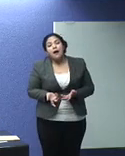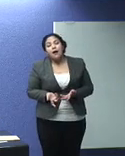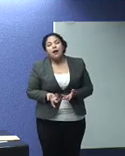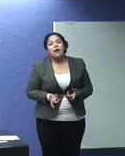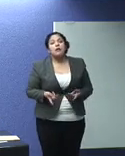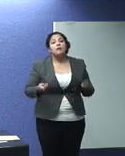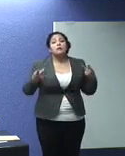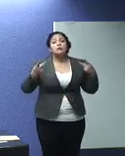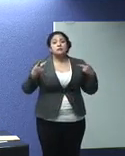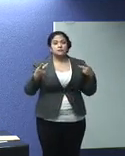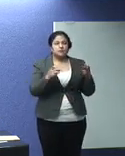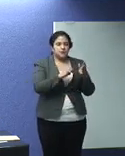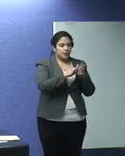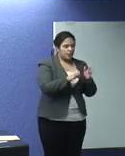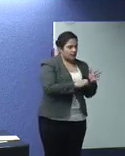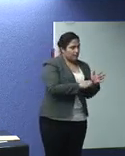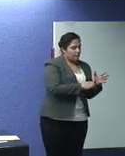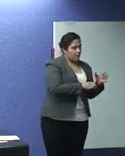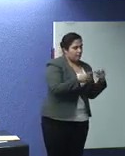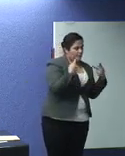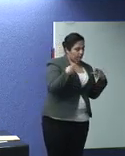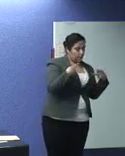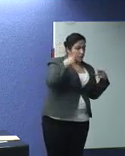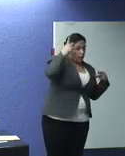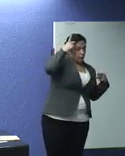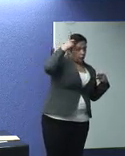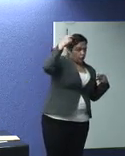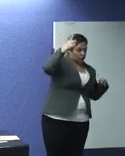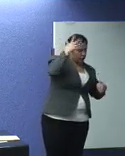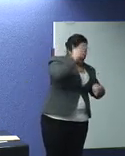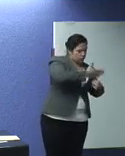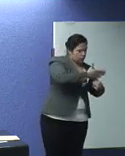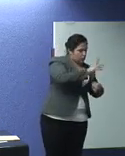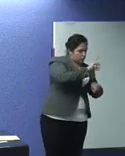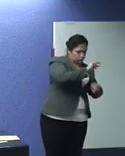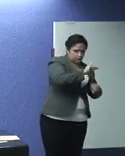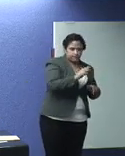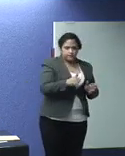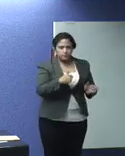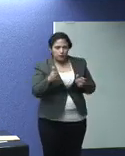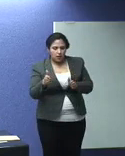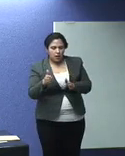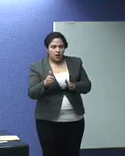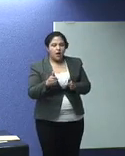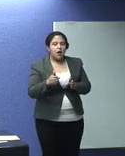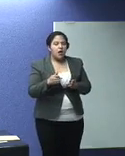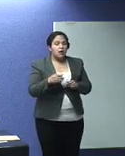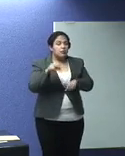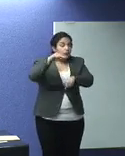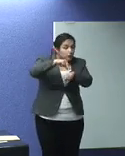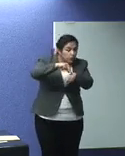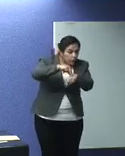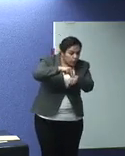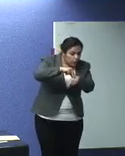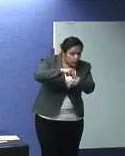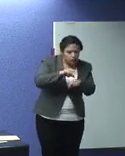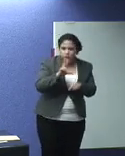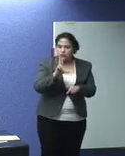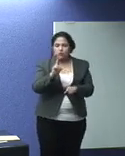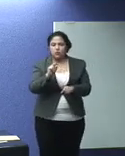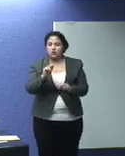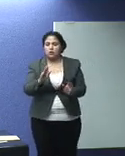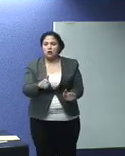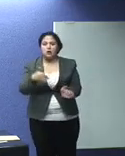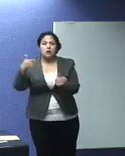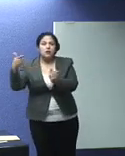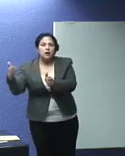el modelo de prescindencia y el modelo médico. Dice, no, las causas de la discapacidad no tienen que ver con una cuestión individual, con un déficit del organismo